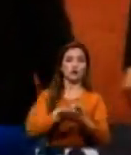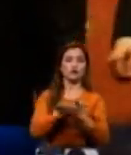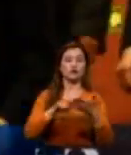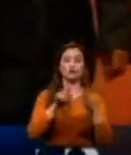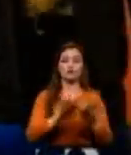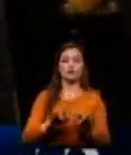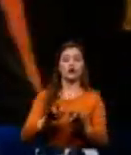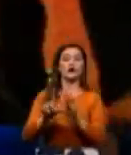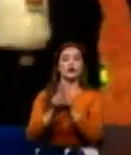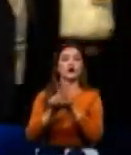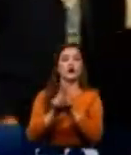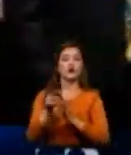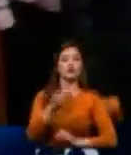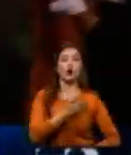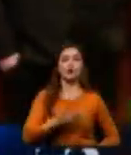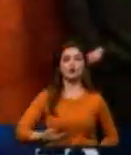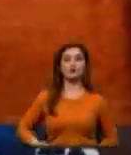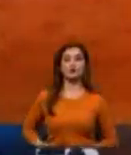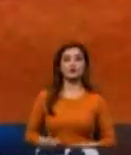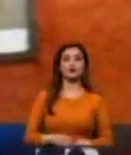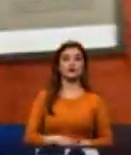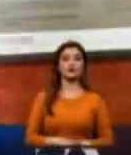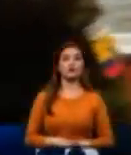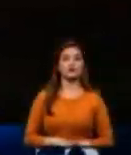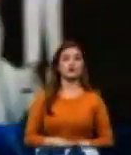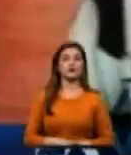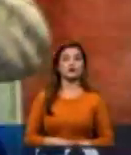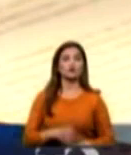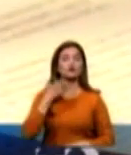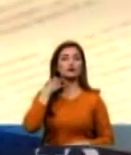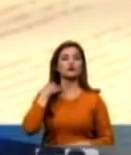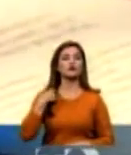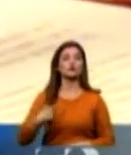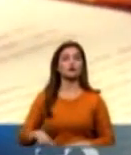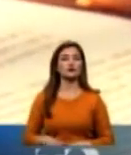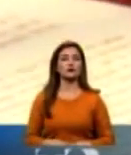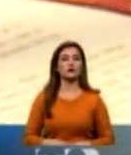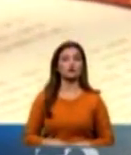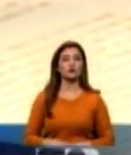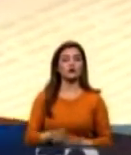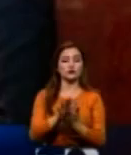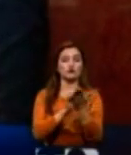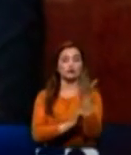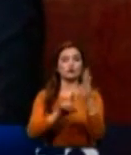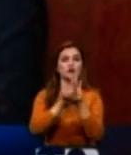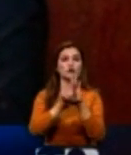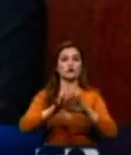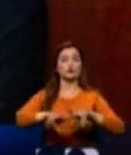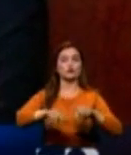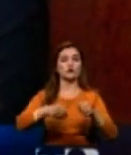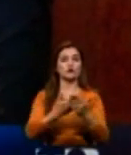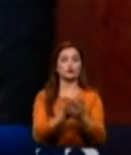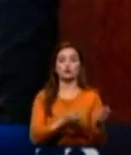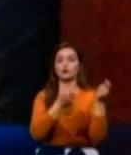La secretaria jurídica de la presidencia, Joana Pesantes, en un mismo acto entregó el nuevo proyecto de ley anticorrupción